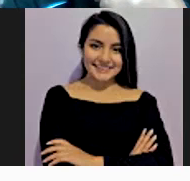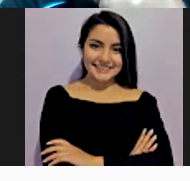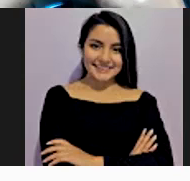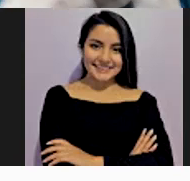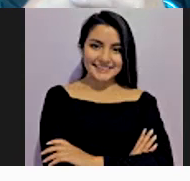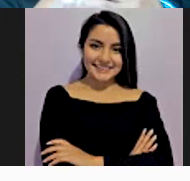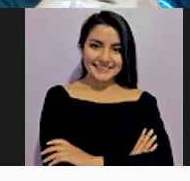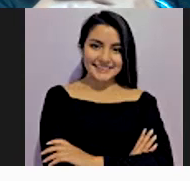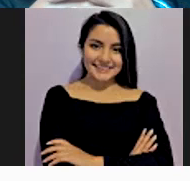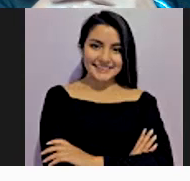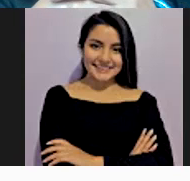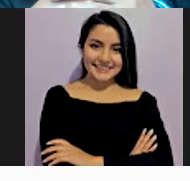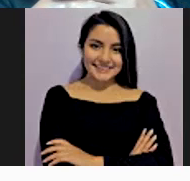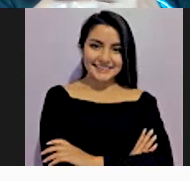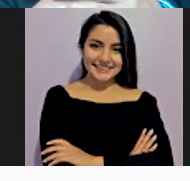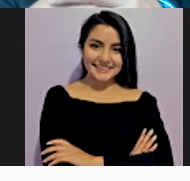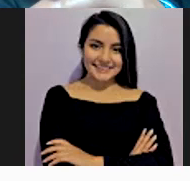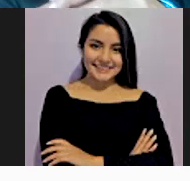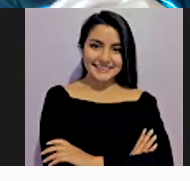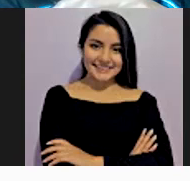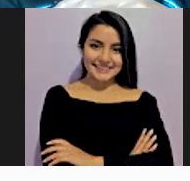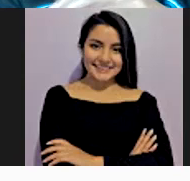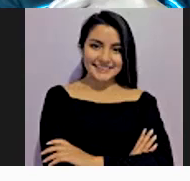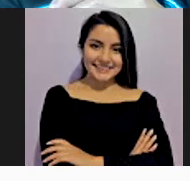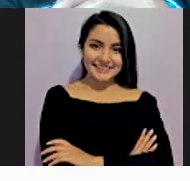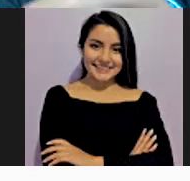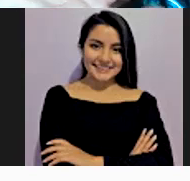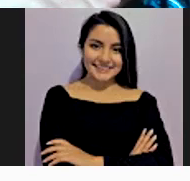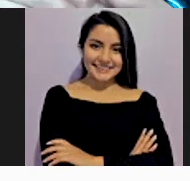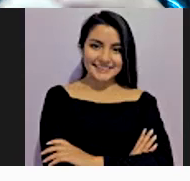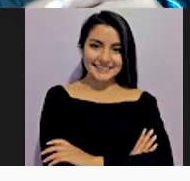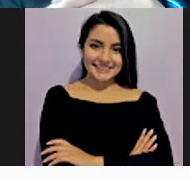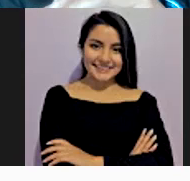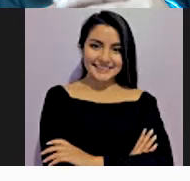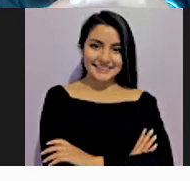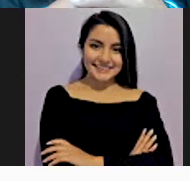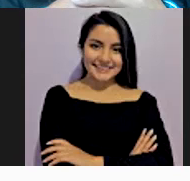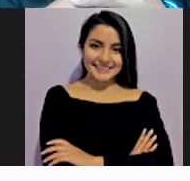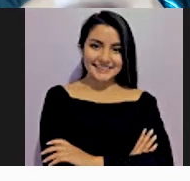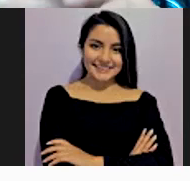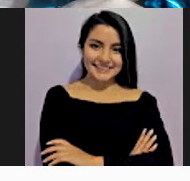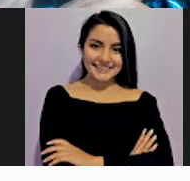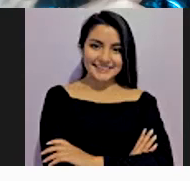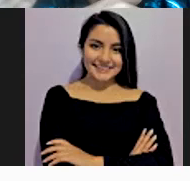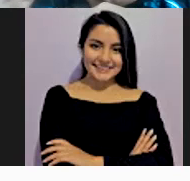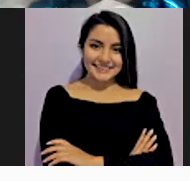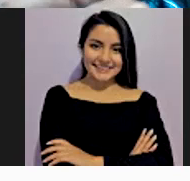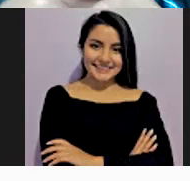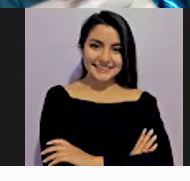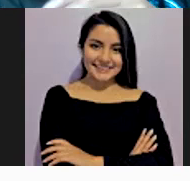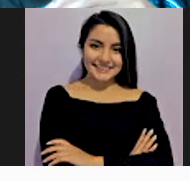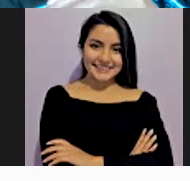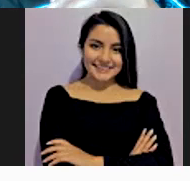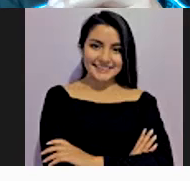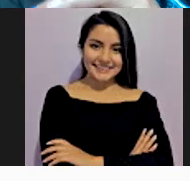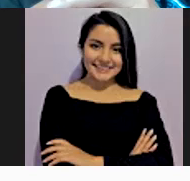por ejemplo, acciones, o las funciones que llama de Van Noort, dice, y yo estoy ahorita voy a leer justo lo que está, pues, tampoco voy a decir que me acuerdo